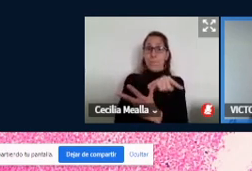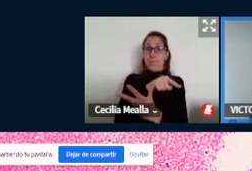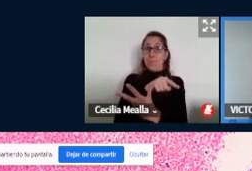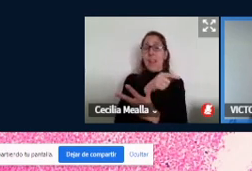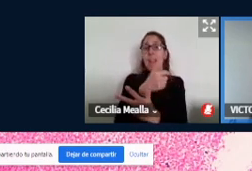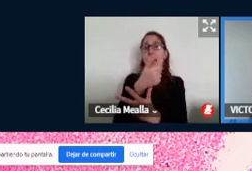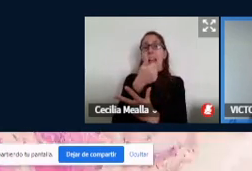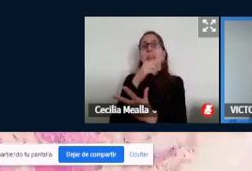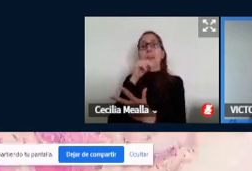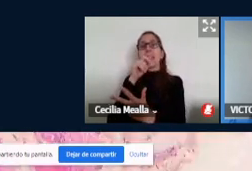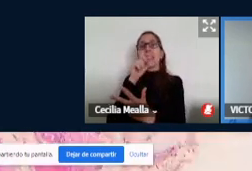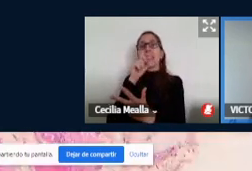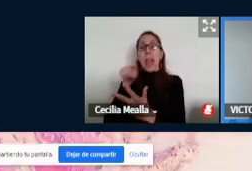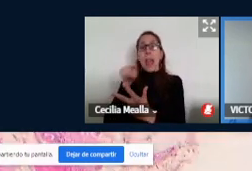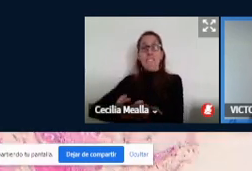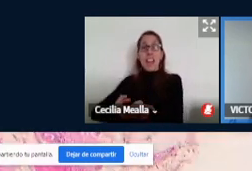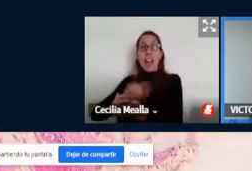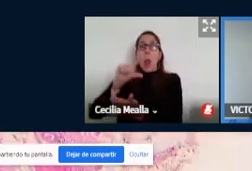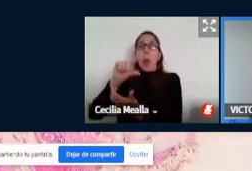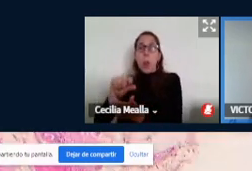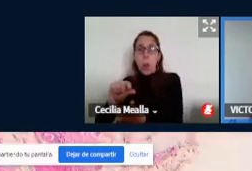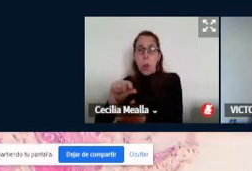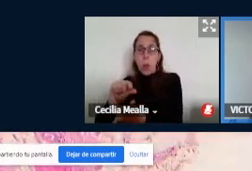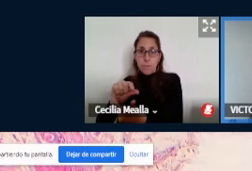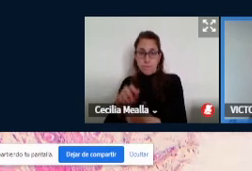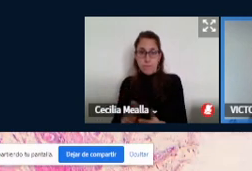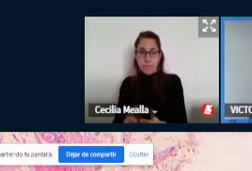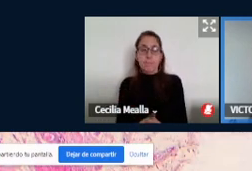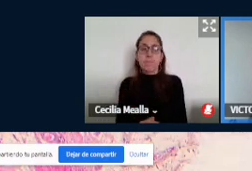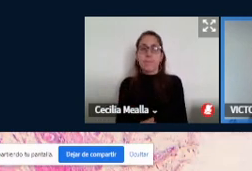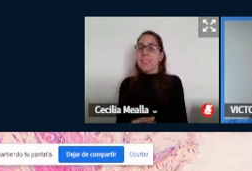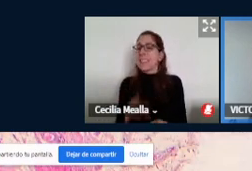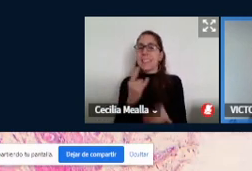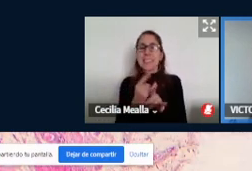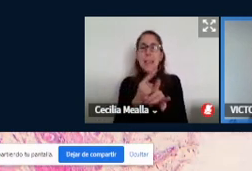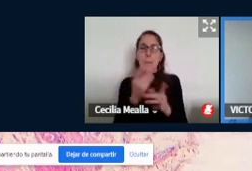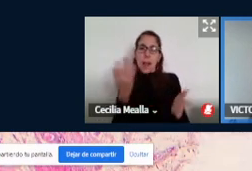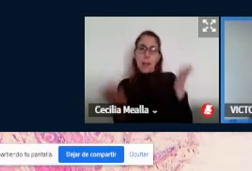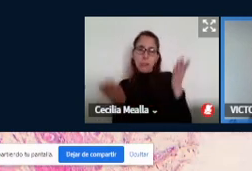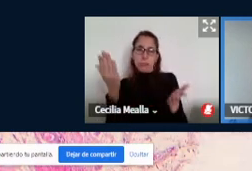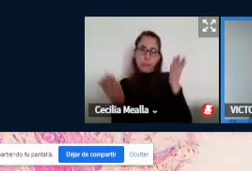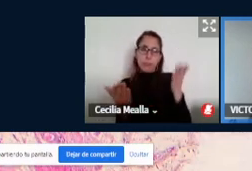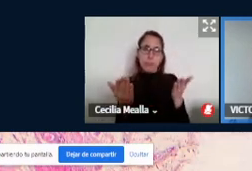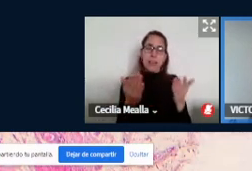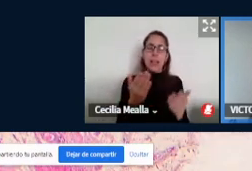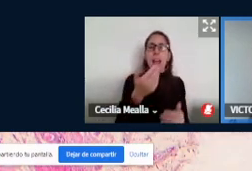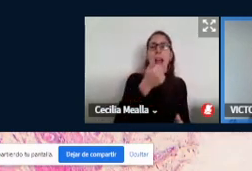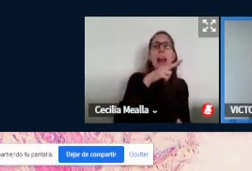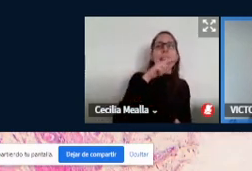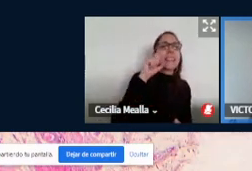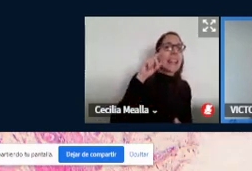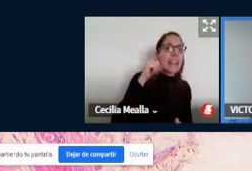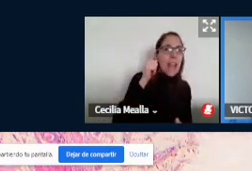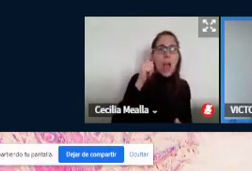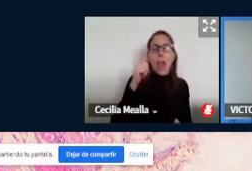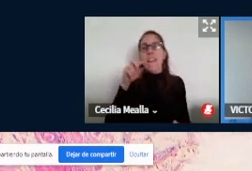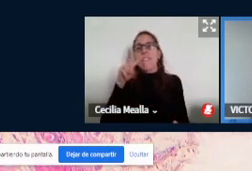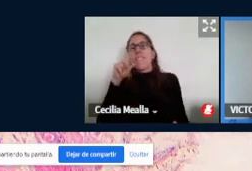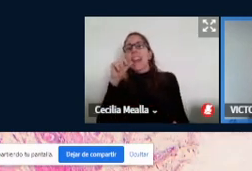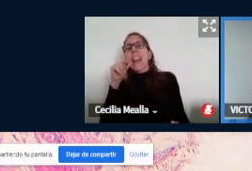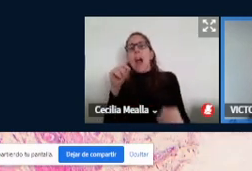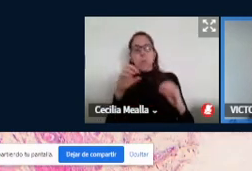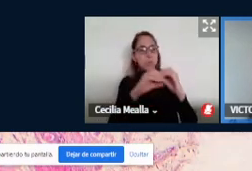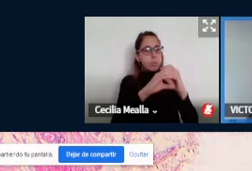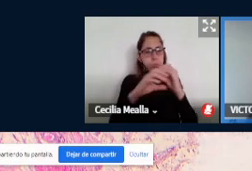desarrollada en las venas. Siempre que comparamos arterias y venas del mismo calibre. O sea, ¿se acuerdan